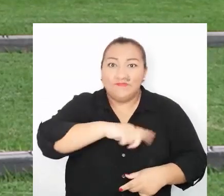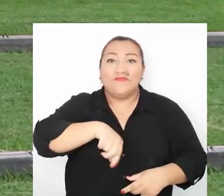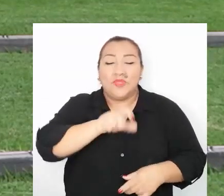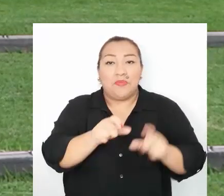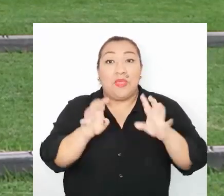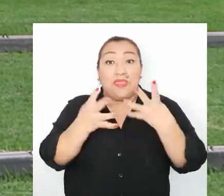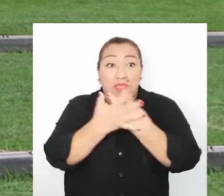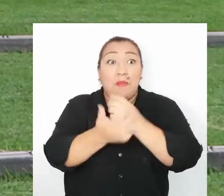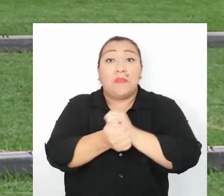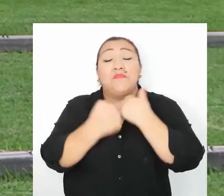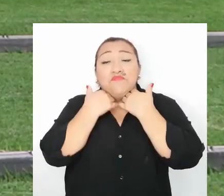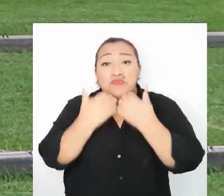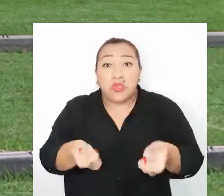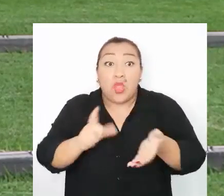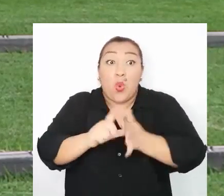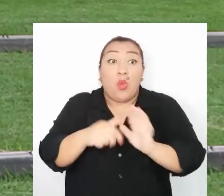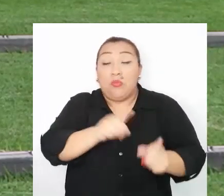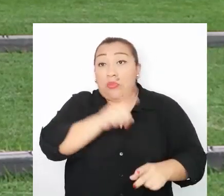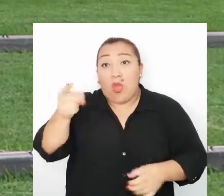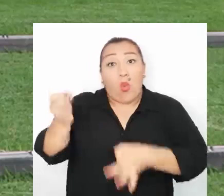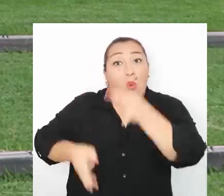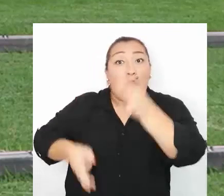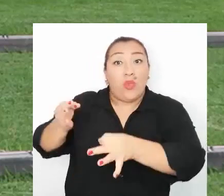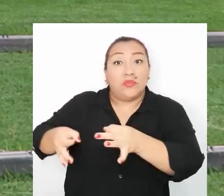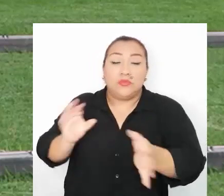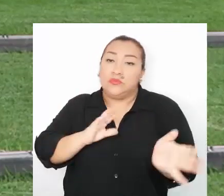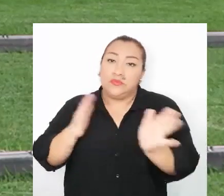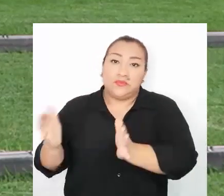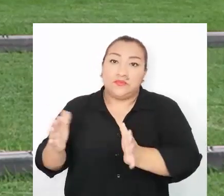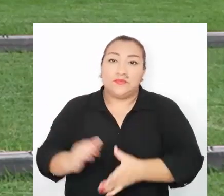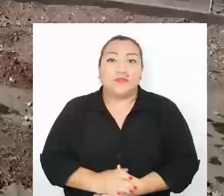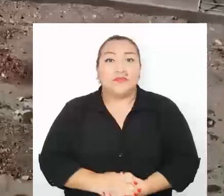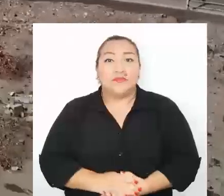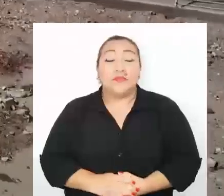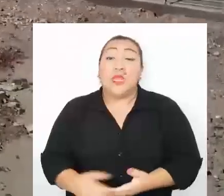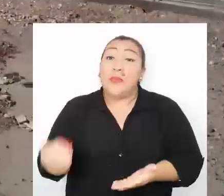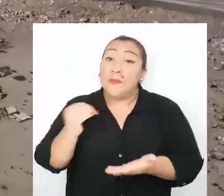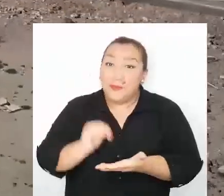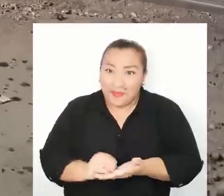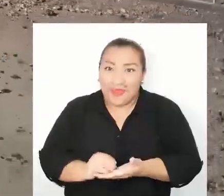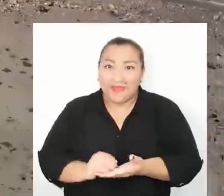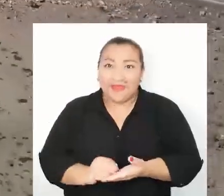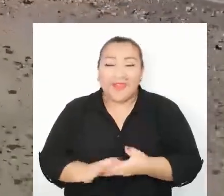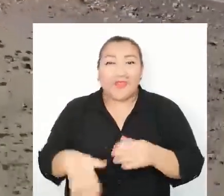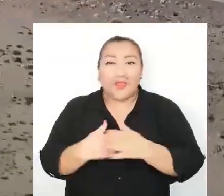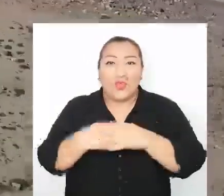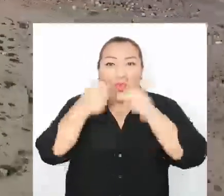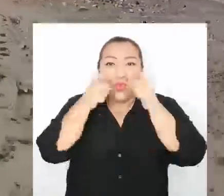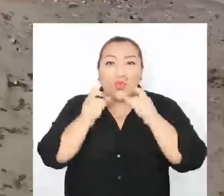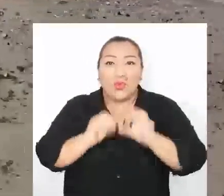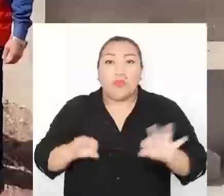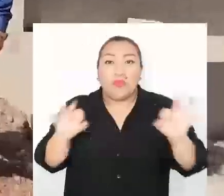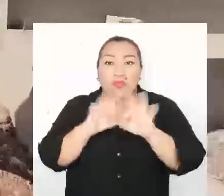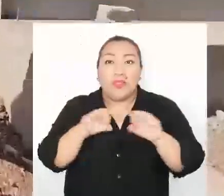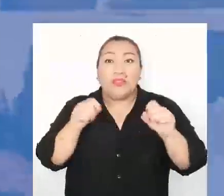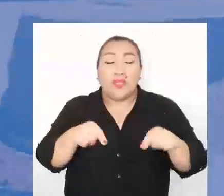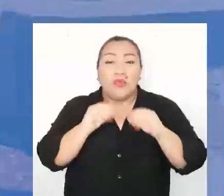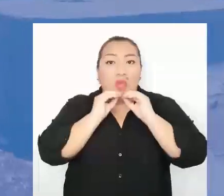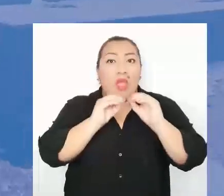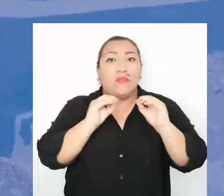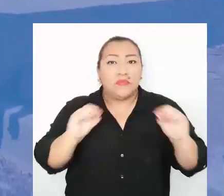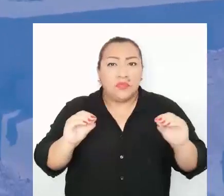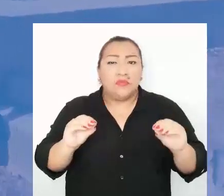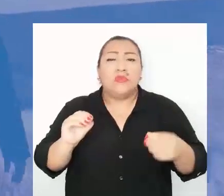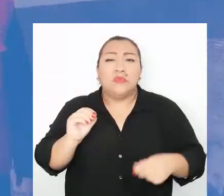civiles y penales, que deberán responder ante las instancias correspondientes. También, como parte del control simultáneo,